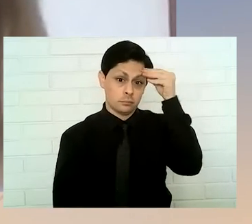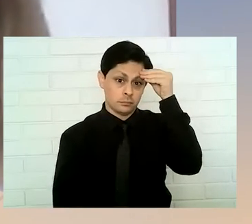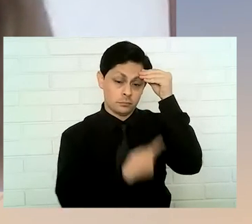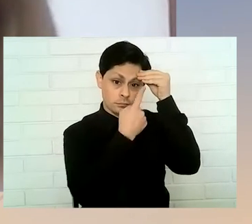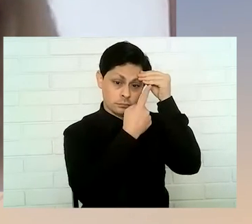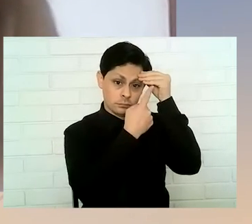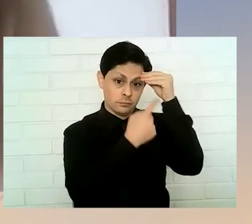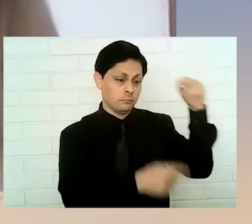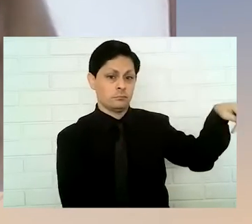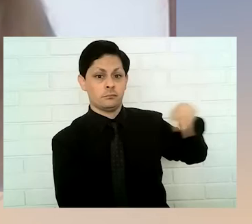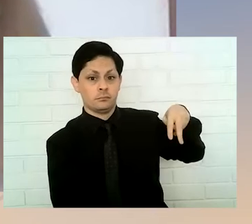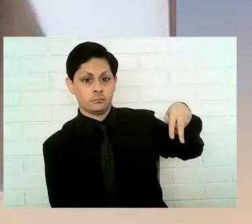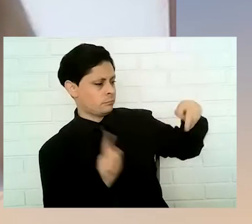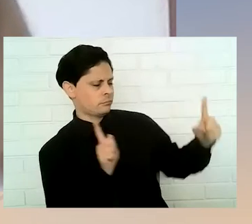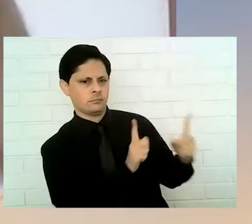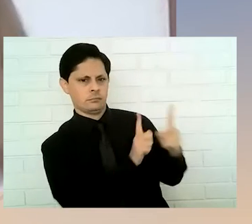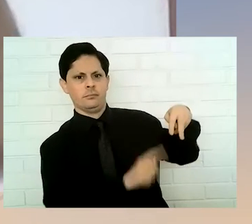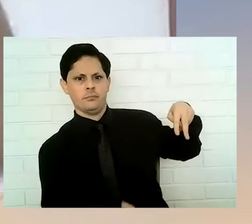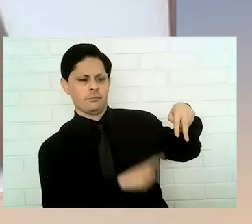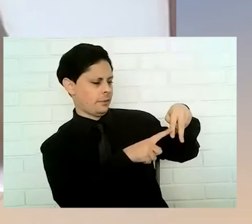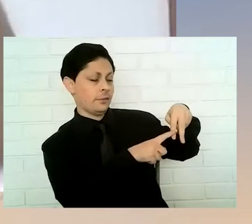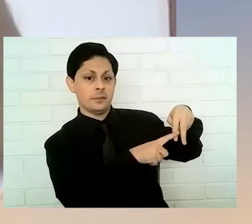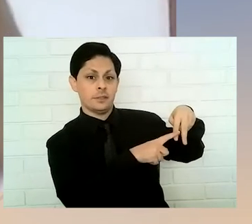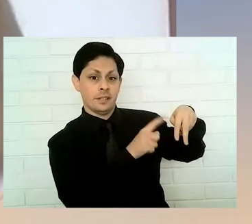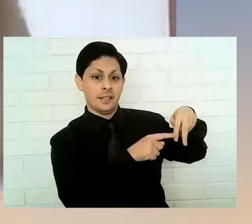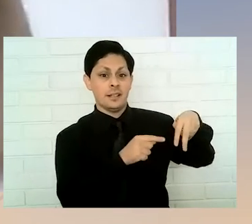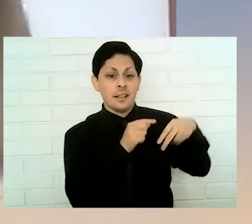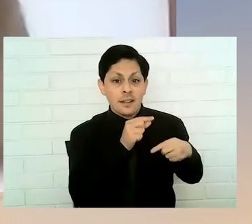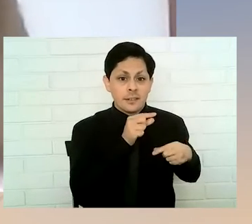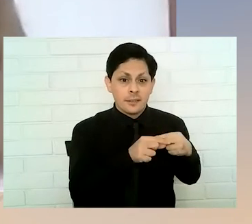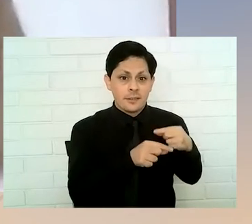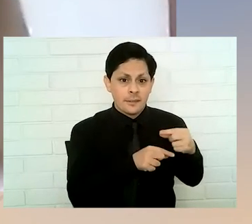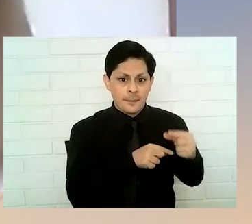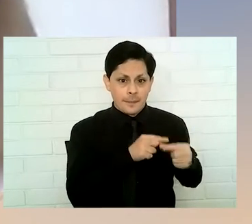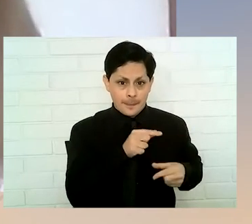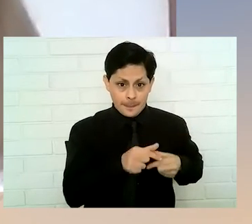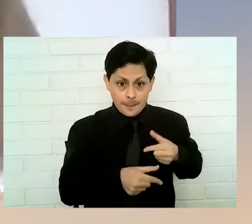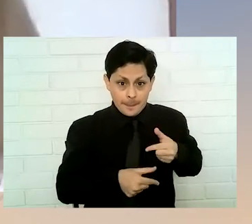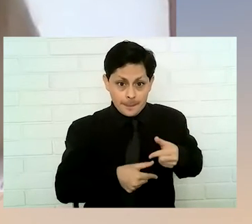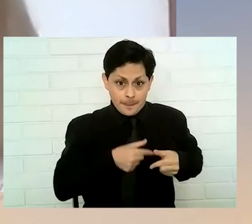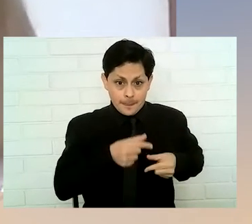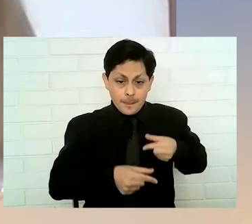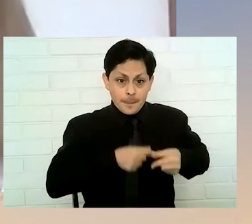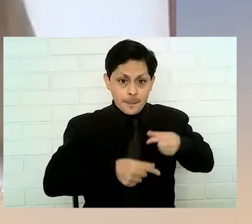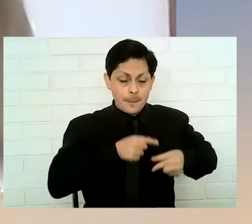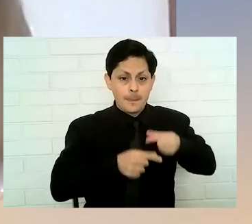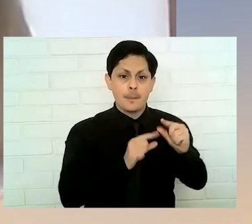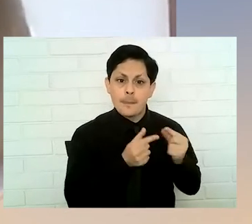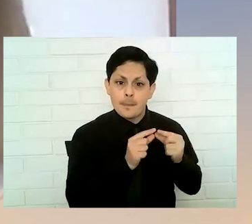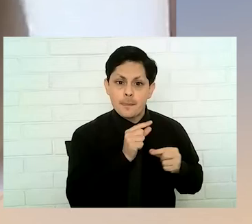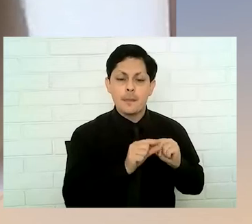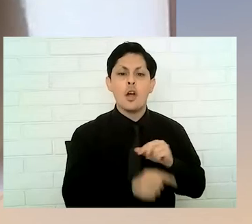con él o ella, ¿ya? Ha tenido un proceso similar al que ha seguido uno. No mejor